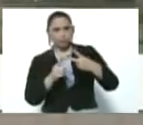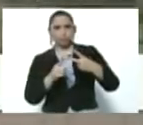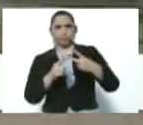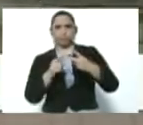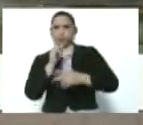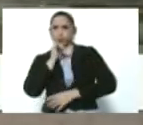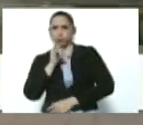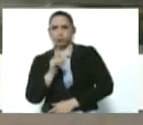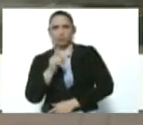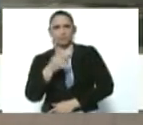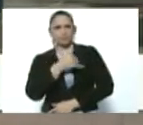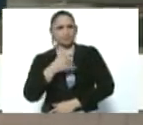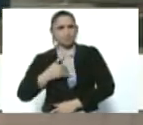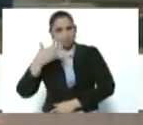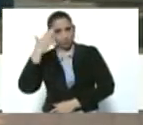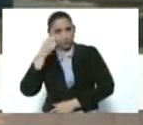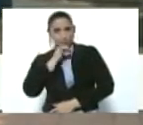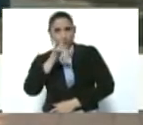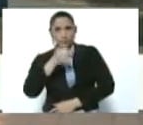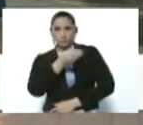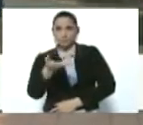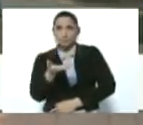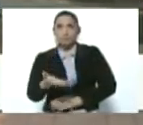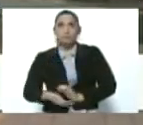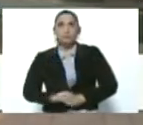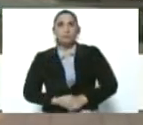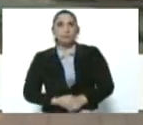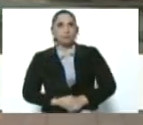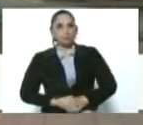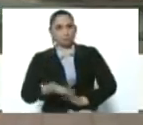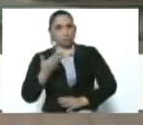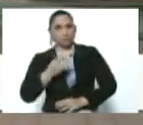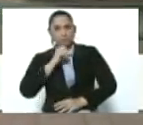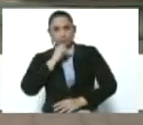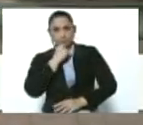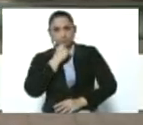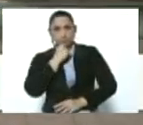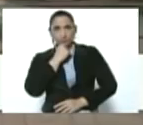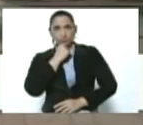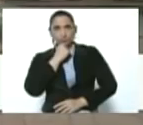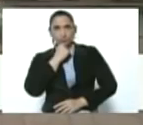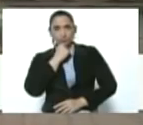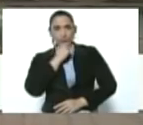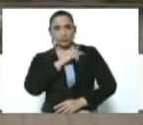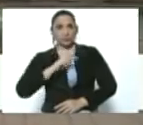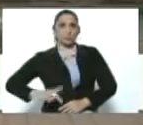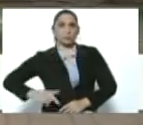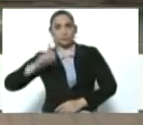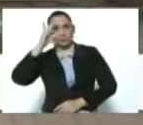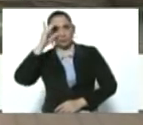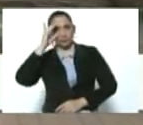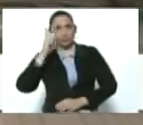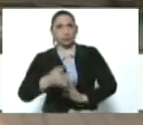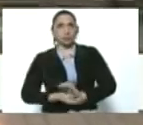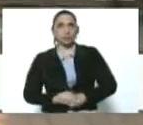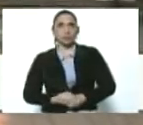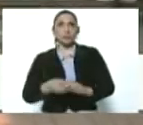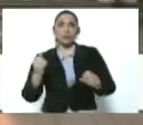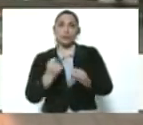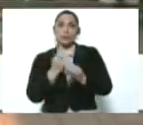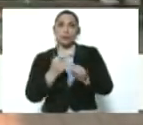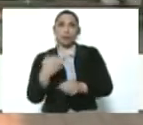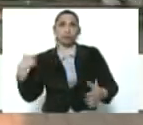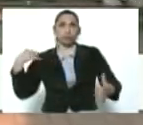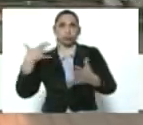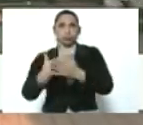referencia a todos ustedes una de las claves vicepresidenta del cce del trabajo que hemos